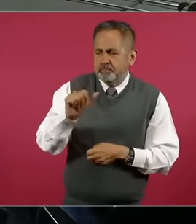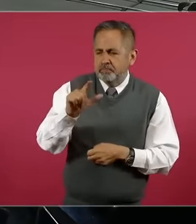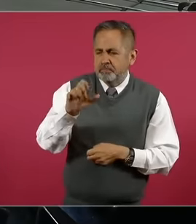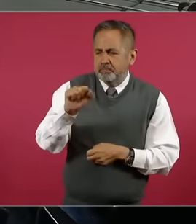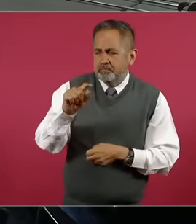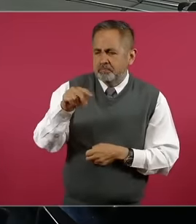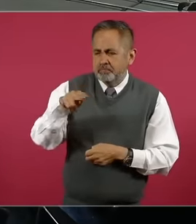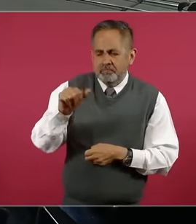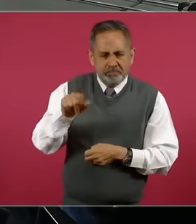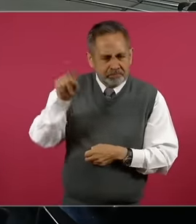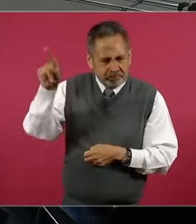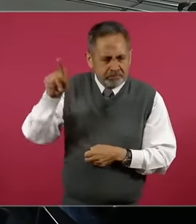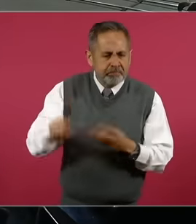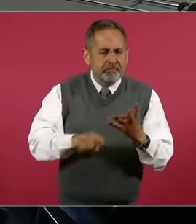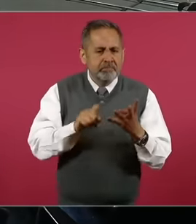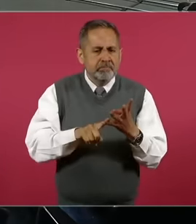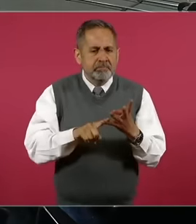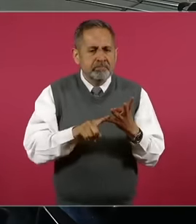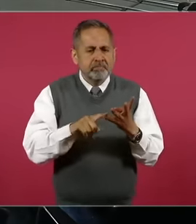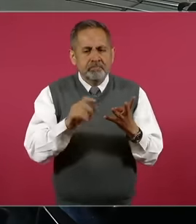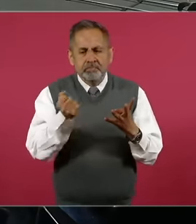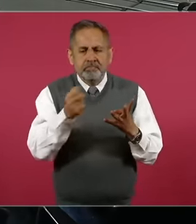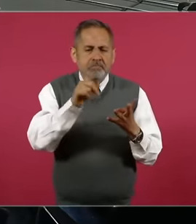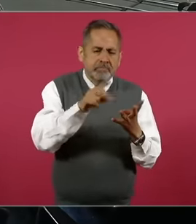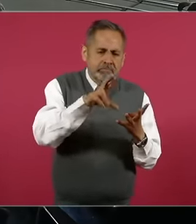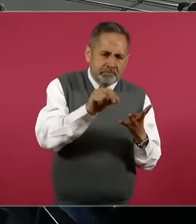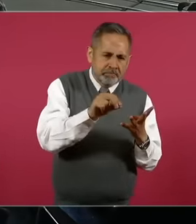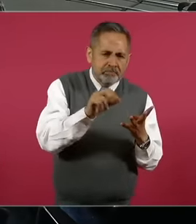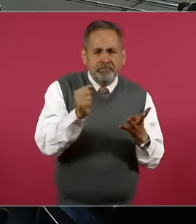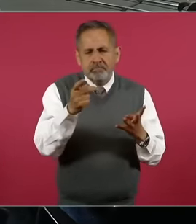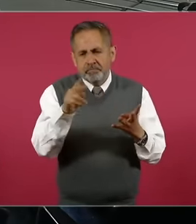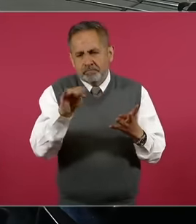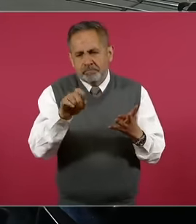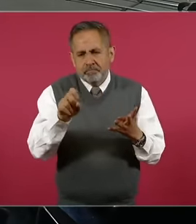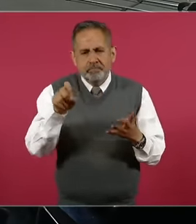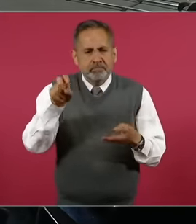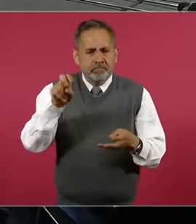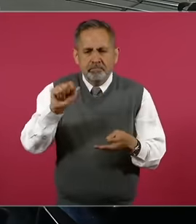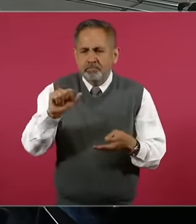la situación de San Pedro y San Pablo Ayutla, que siguen sin agua,